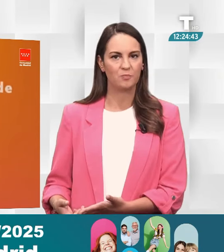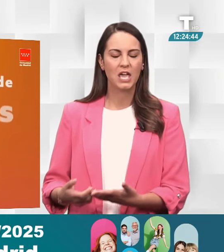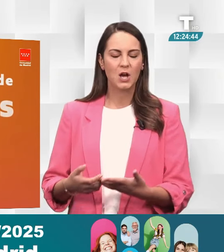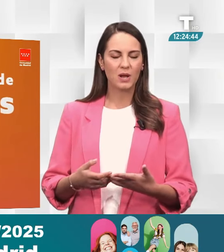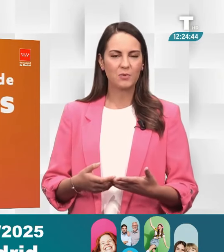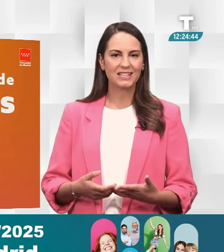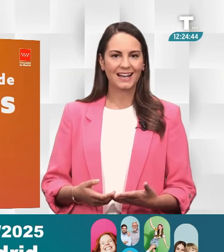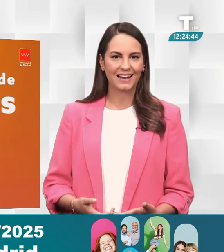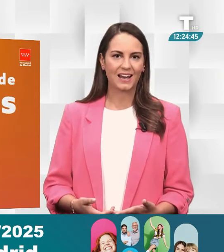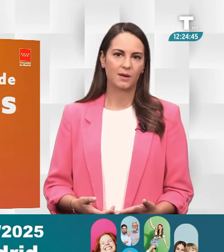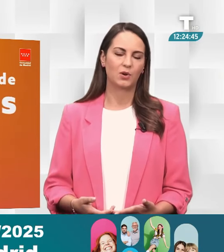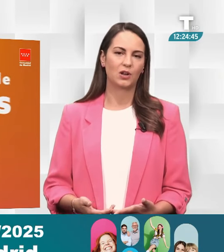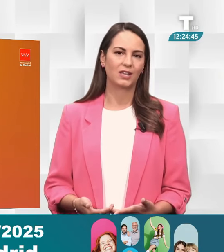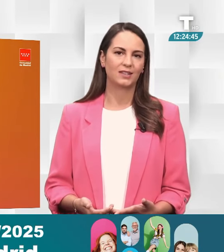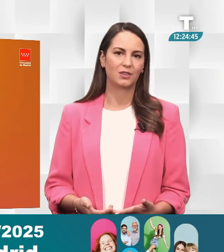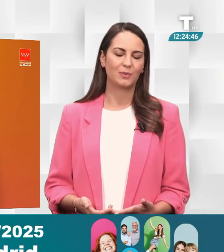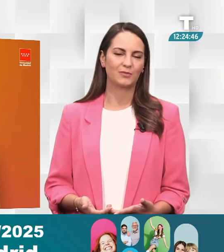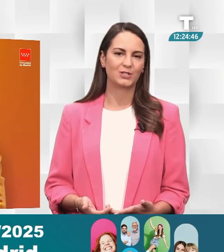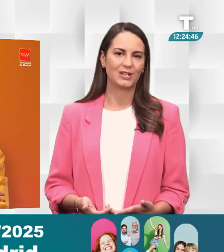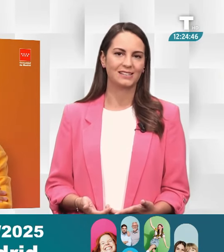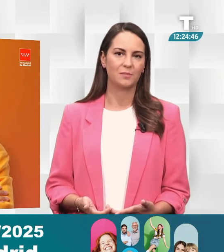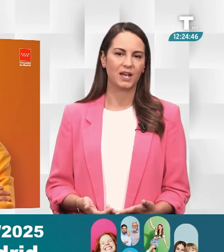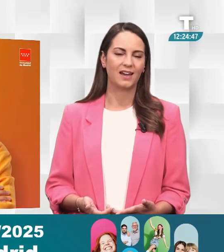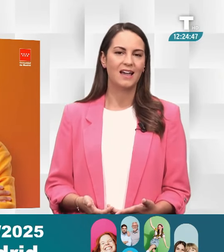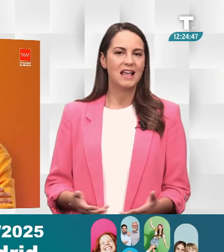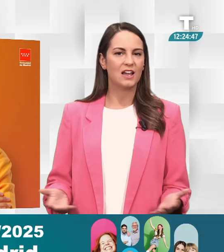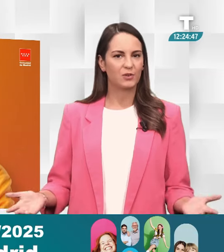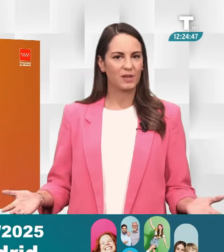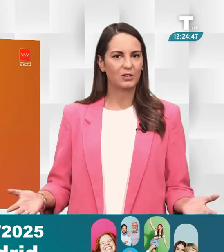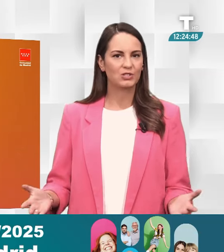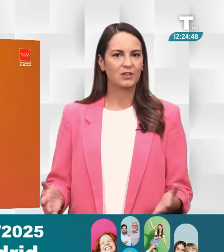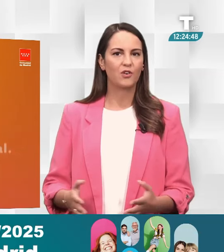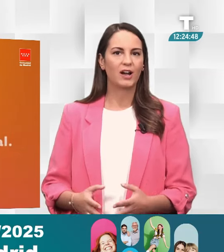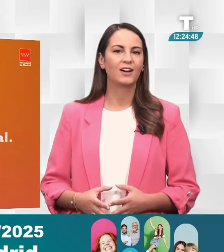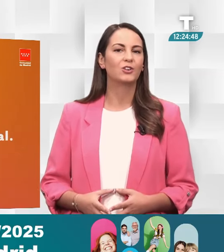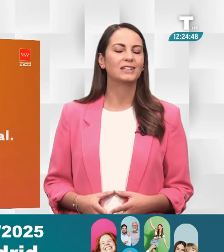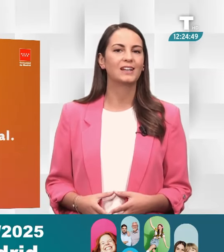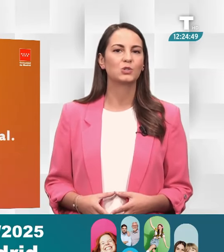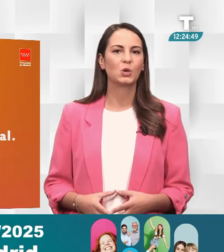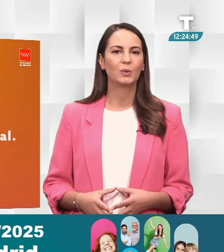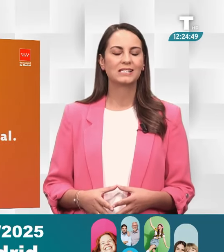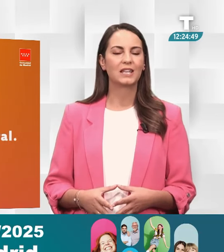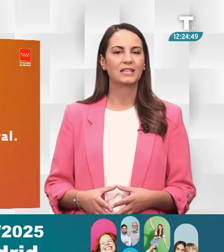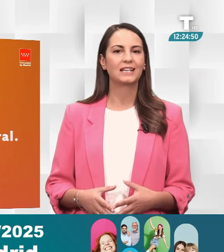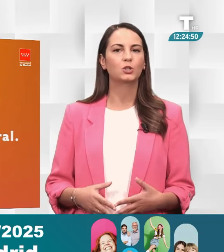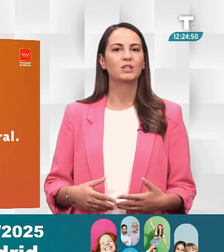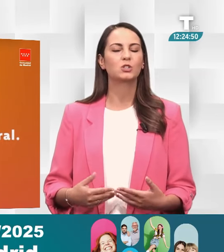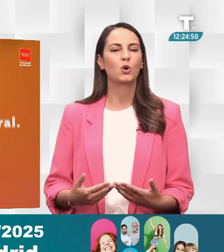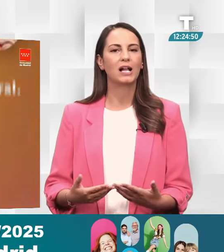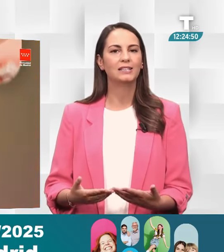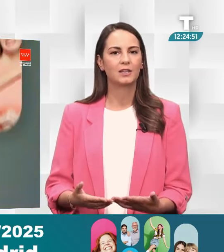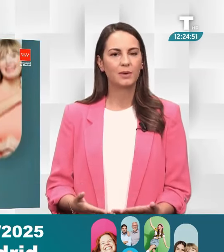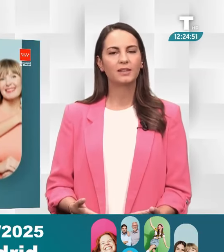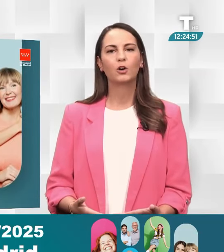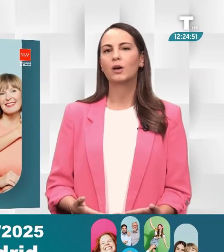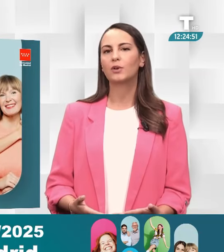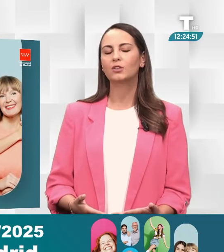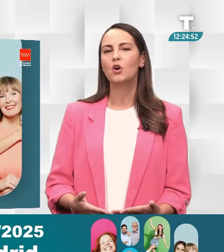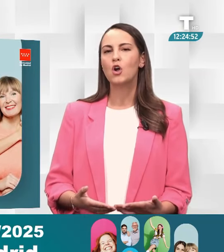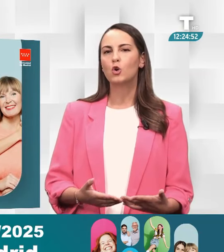aplicación. Una apuesta clara por la orientación profesional temprana. La formación se enfocará en orientar a los jóvenes hacia sectores con alta